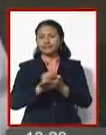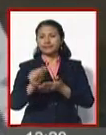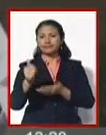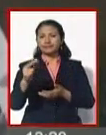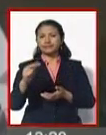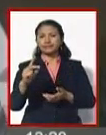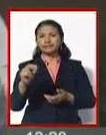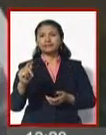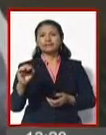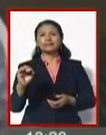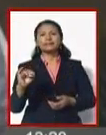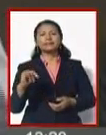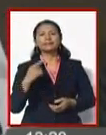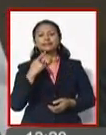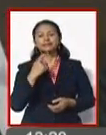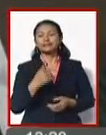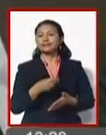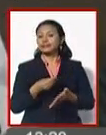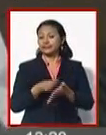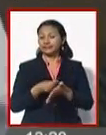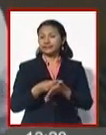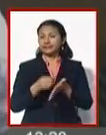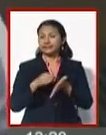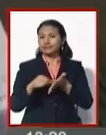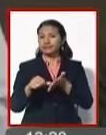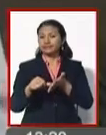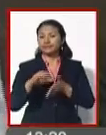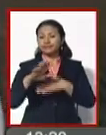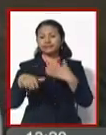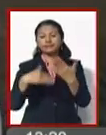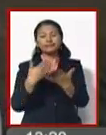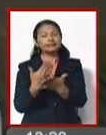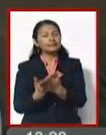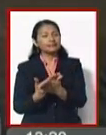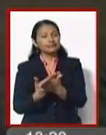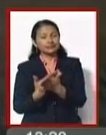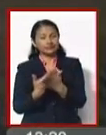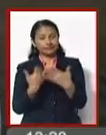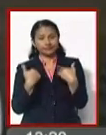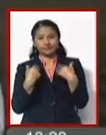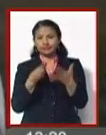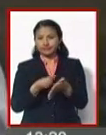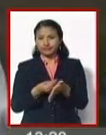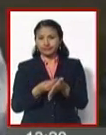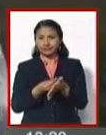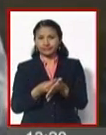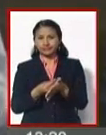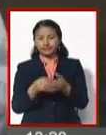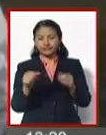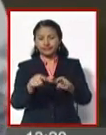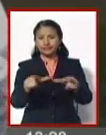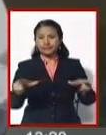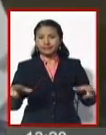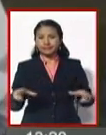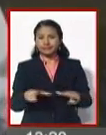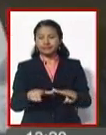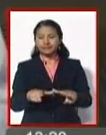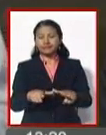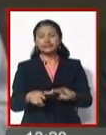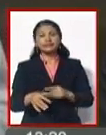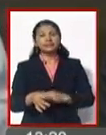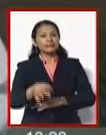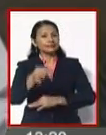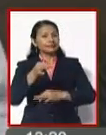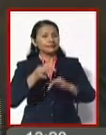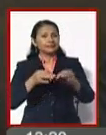Antonio. Ese predio lo monetizaríamos y todo el recurso del predio, de los que conlleve la transferencia